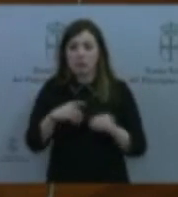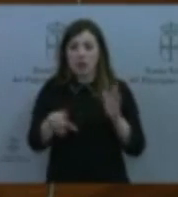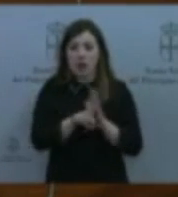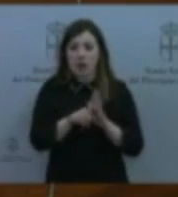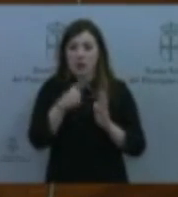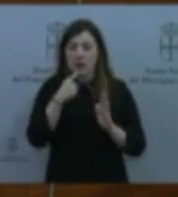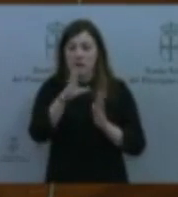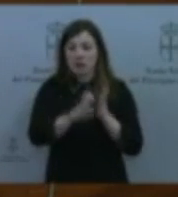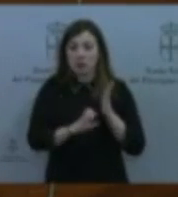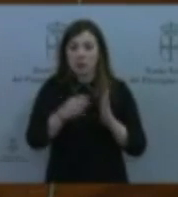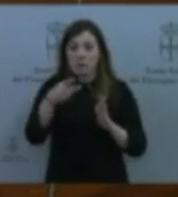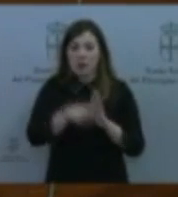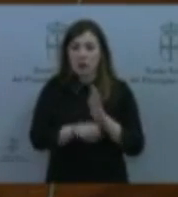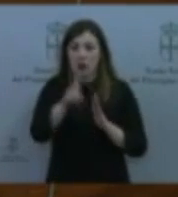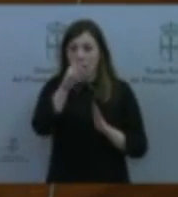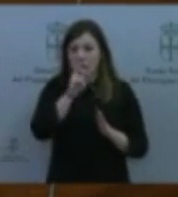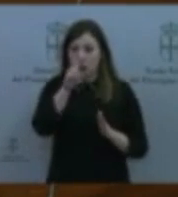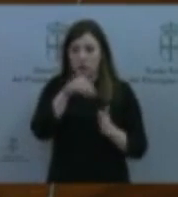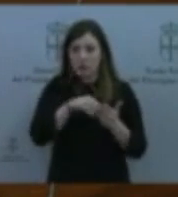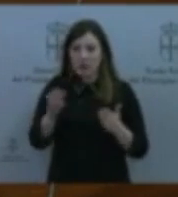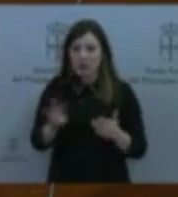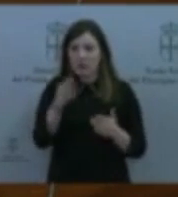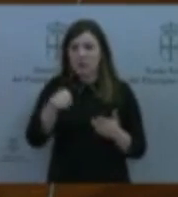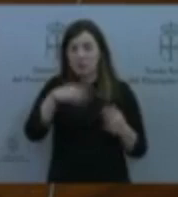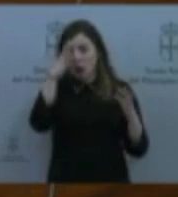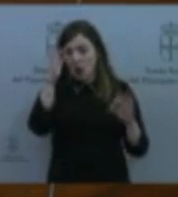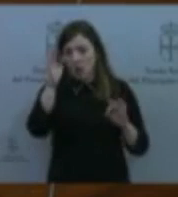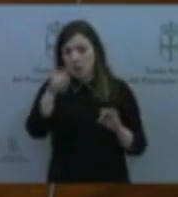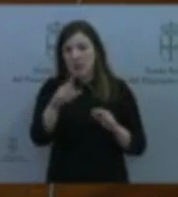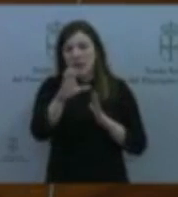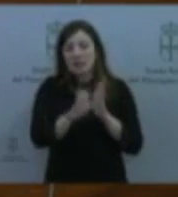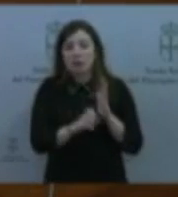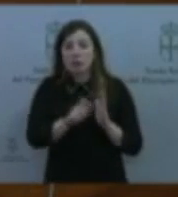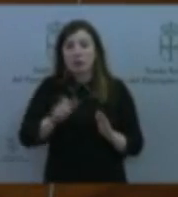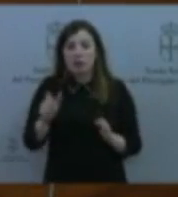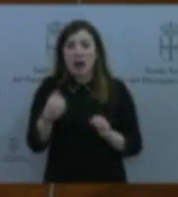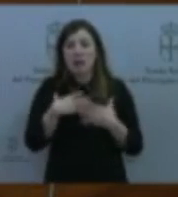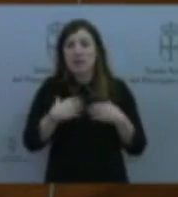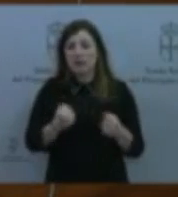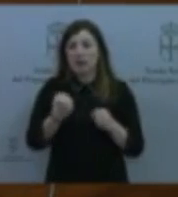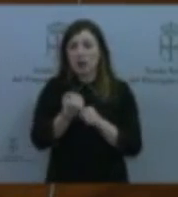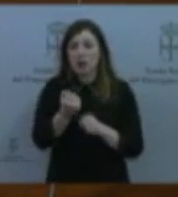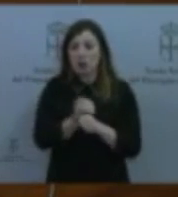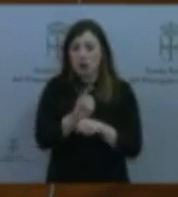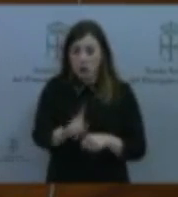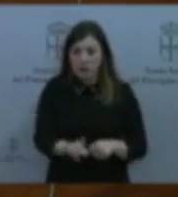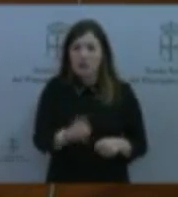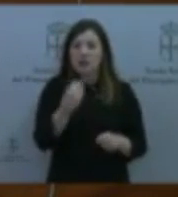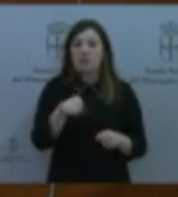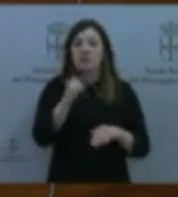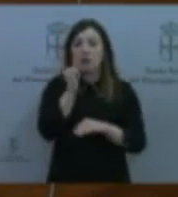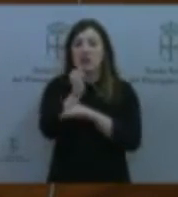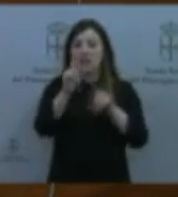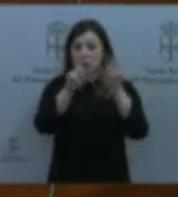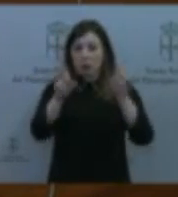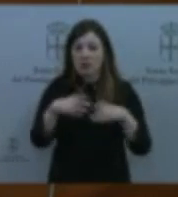ellas, como es lógico, el Estatuto del Personal No Sanitario de las instituciones sanitarias en aquellos apartados que entren